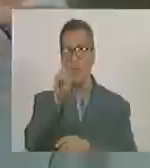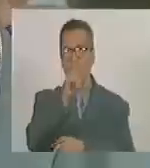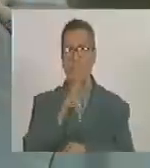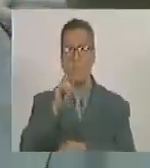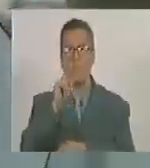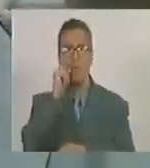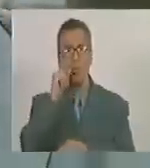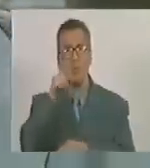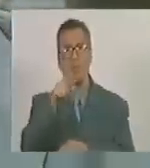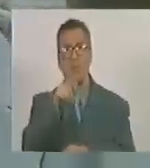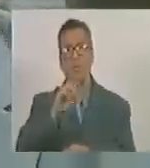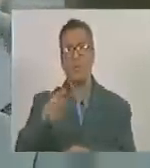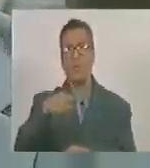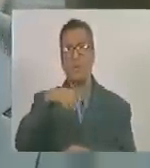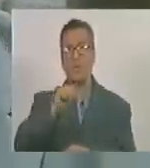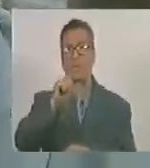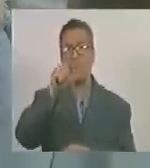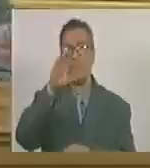Galo.